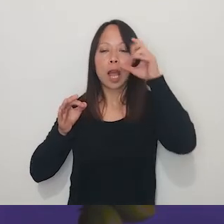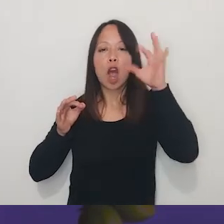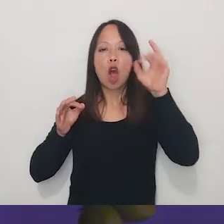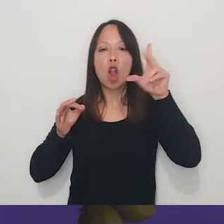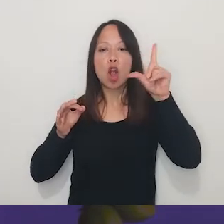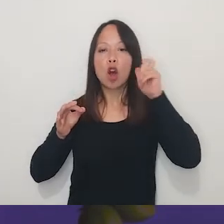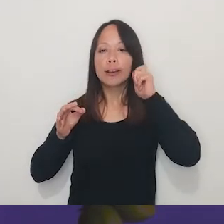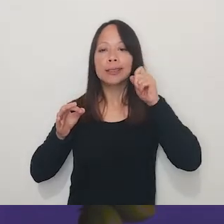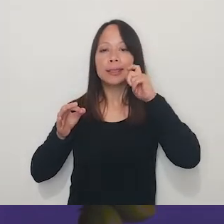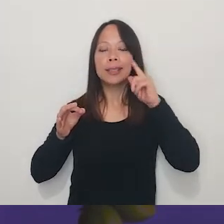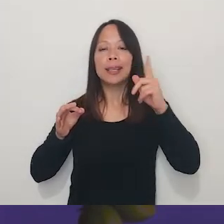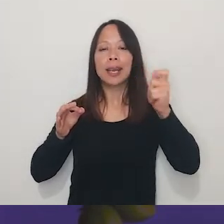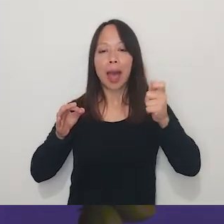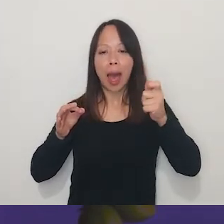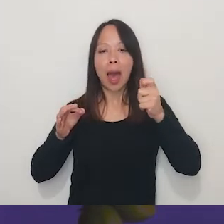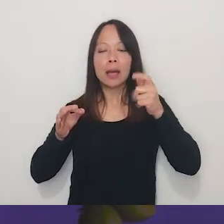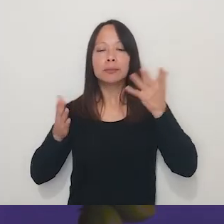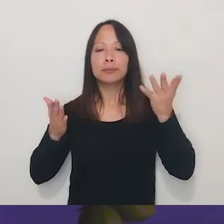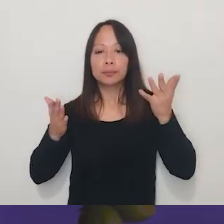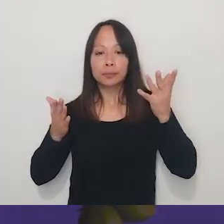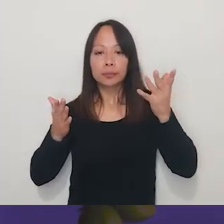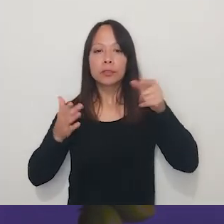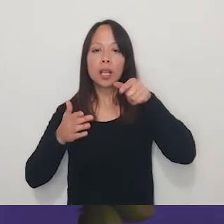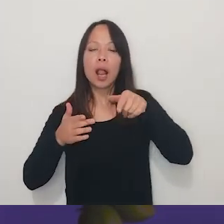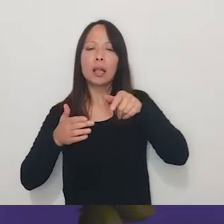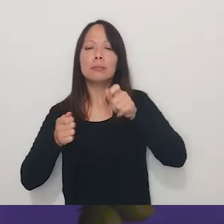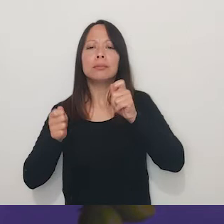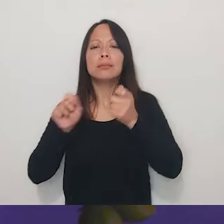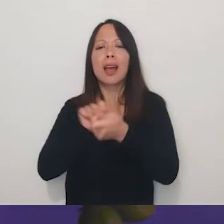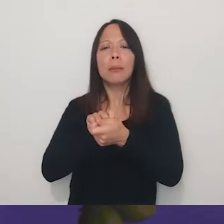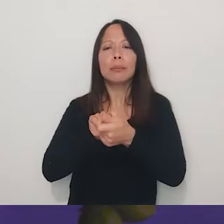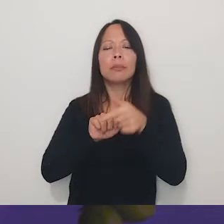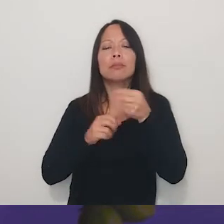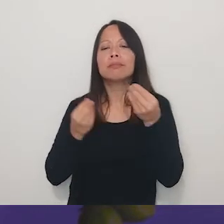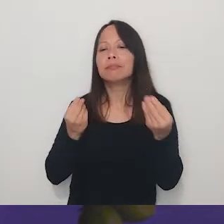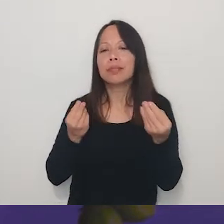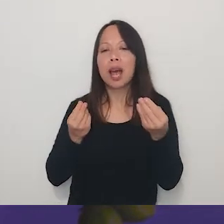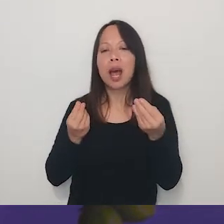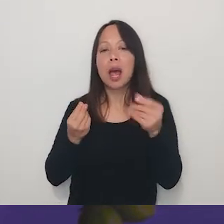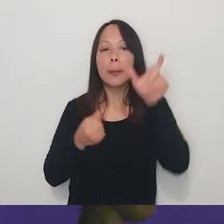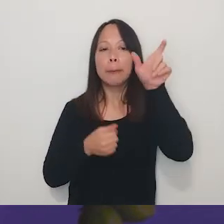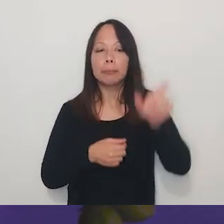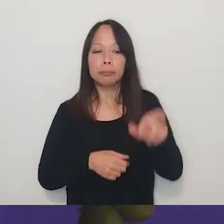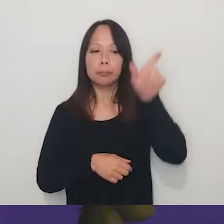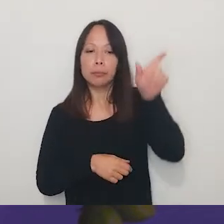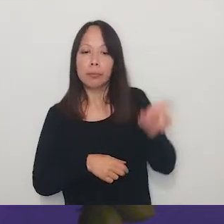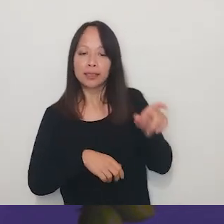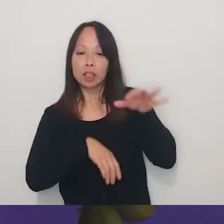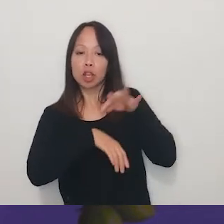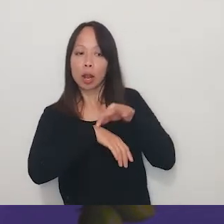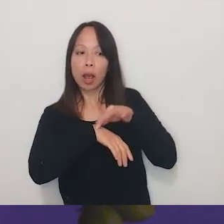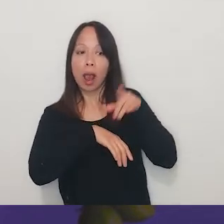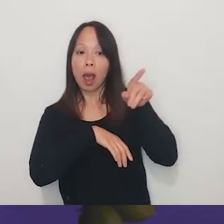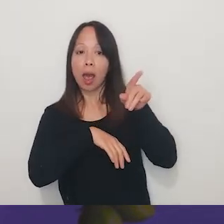genética de NIH, que se llama Undiagnosed Disease Network, que lo que hace es entrar pacientes